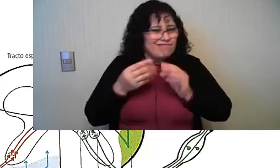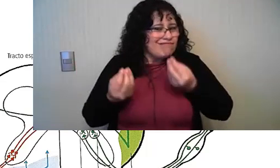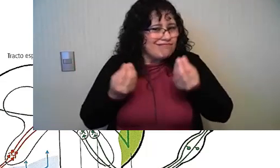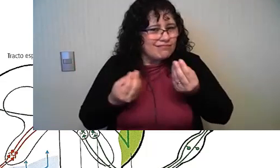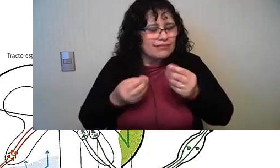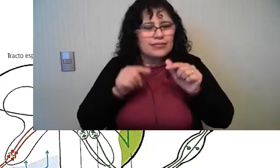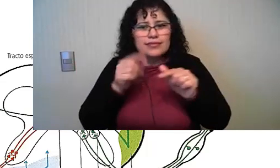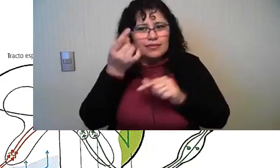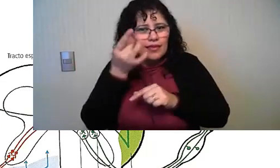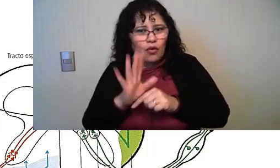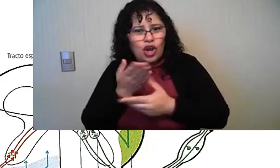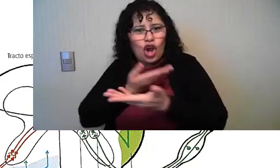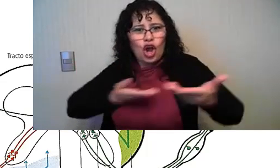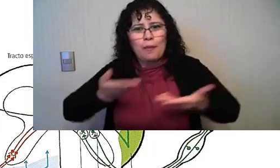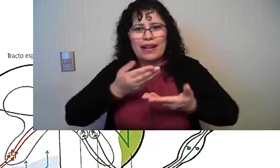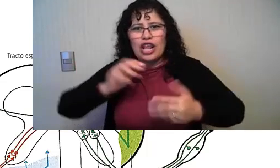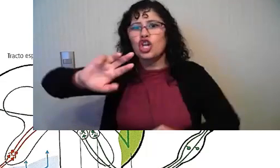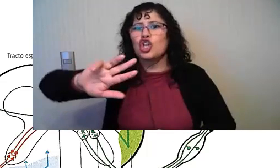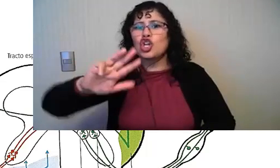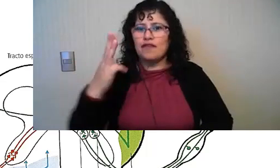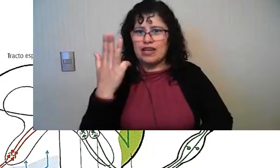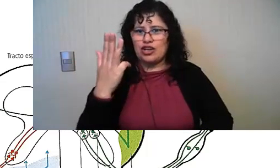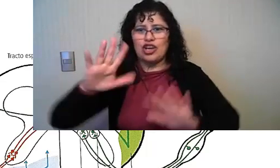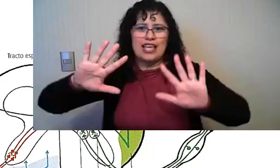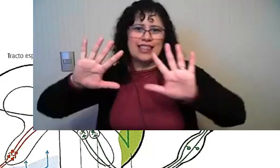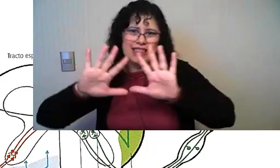solamente lo comparten el noveno y el décimo.